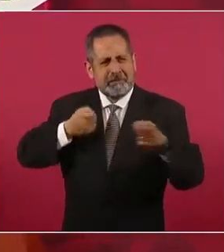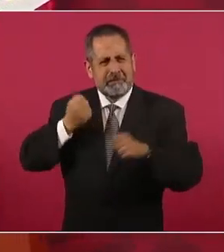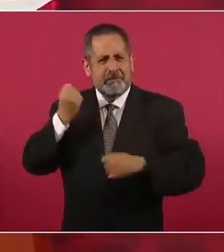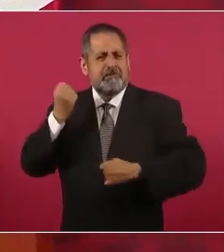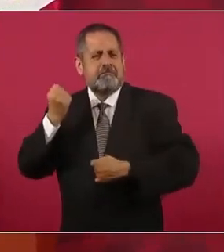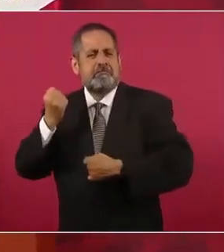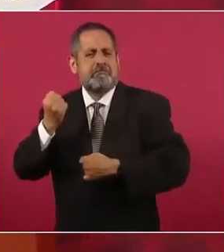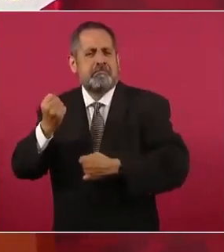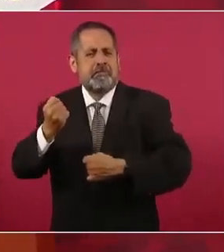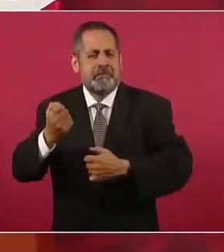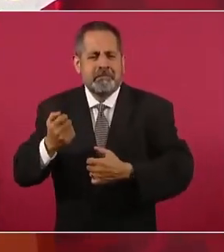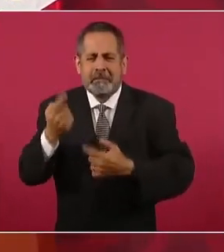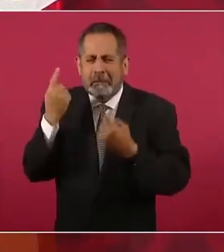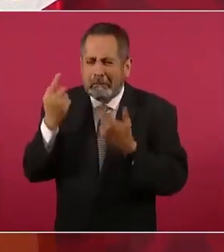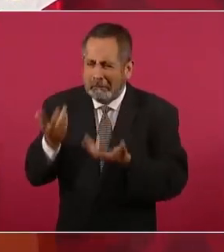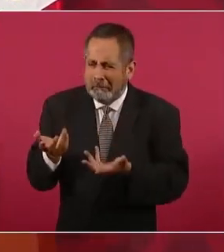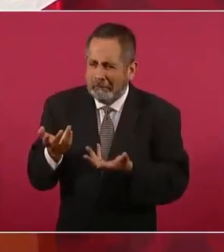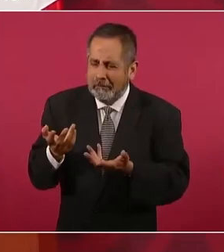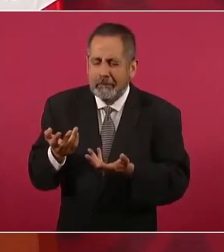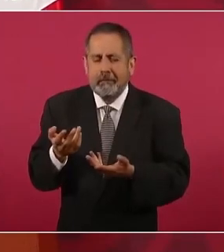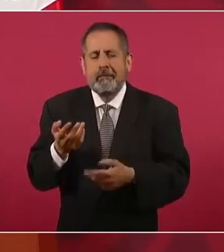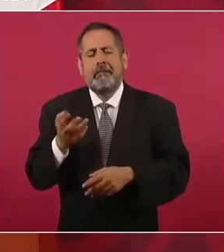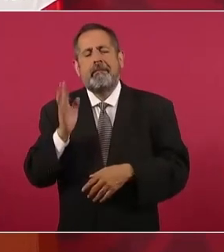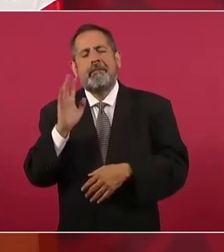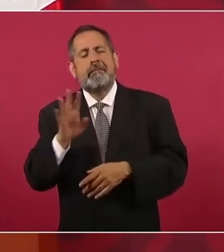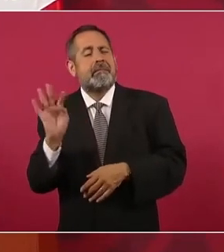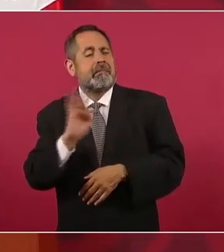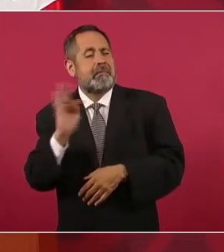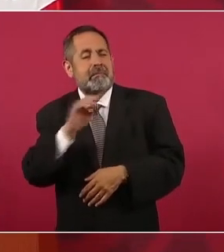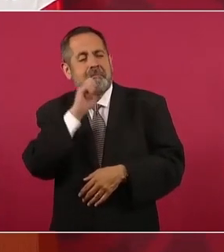Pero a lo mejor era este mismo que estaba ahí ya.